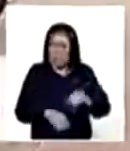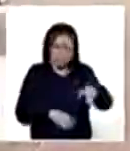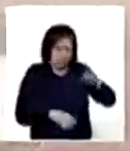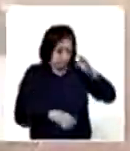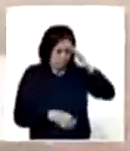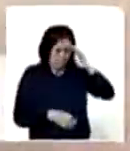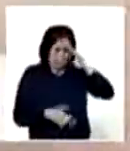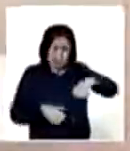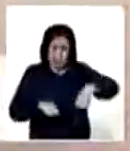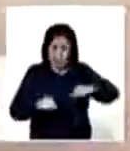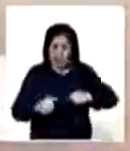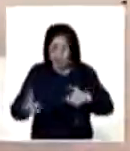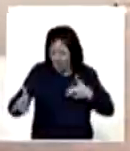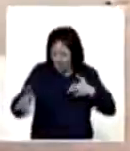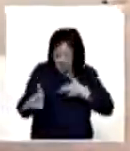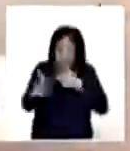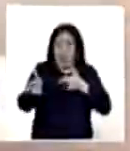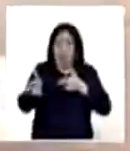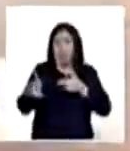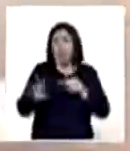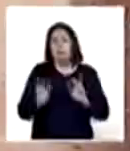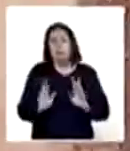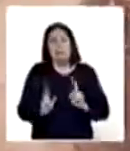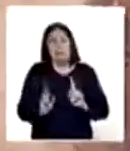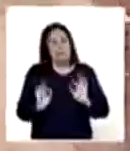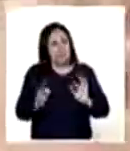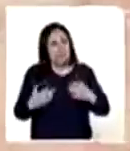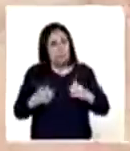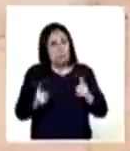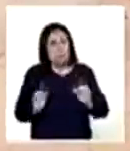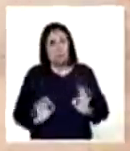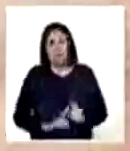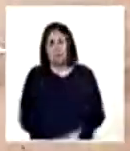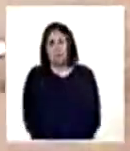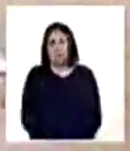Tránsito. Afortunadamente, no pasó a mayores.